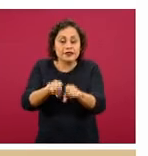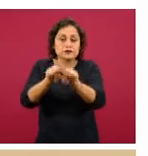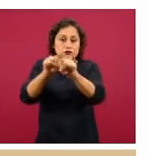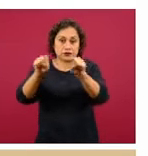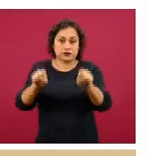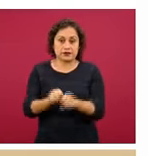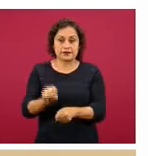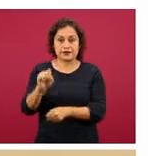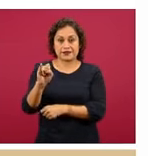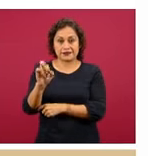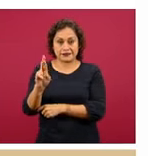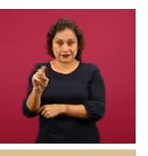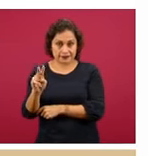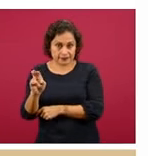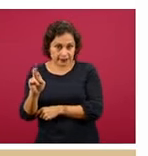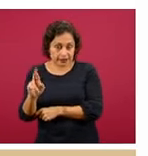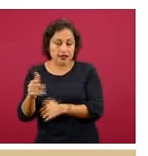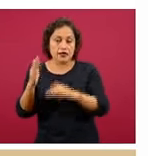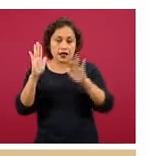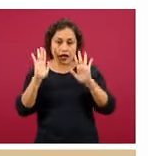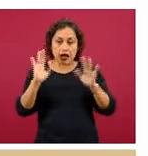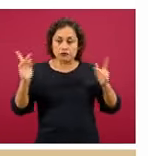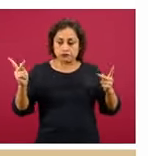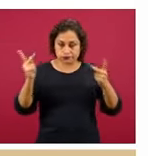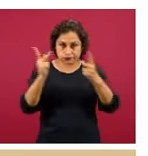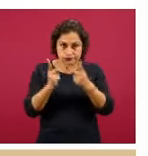CISBER. Y eso es un dato muy importante,